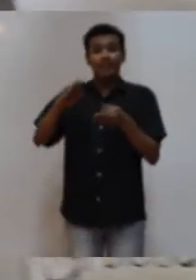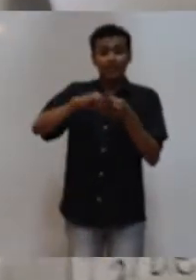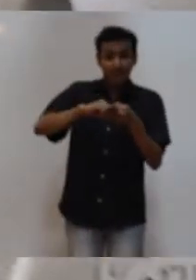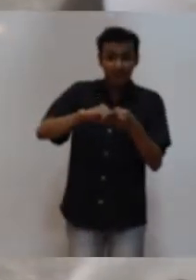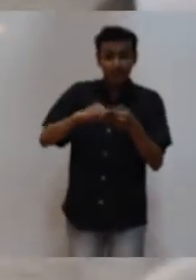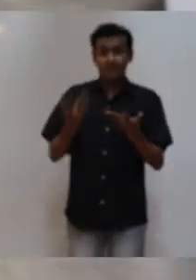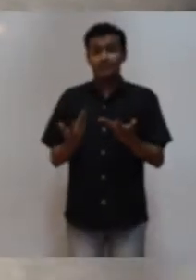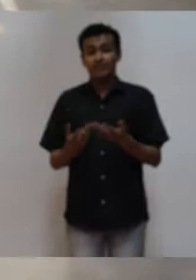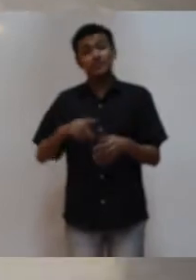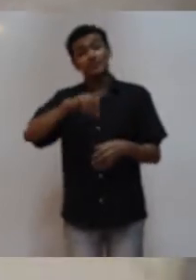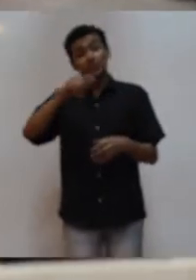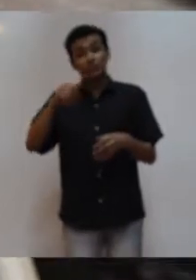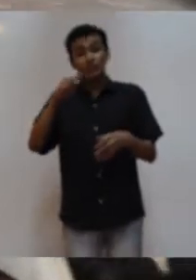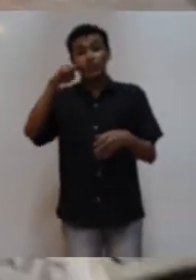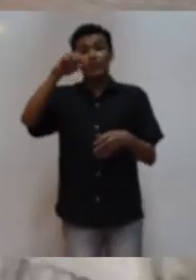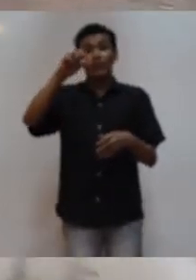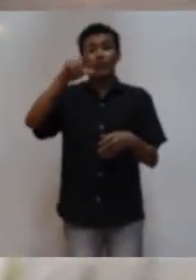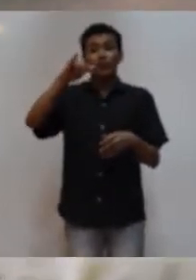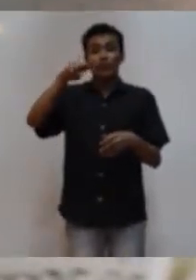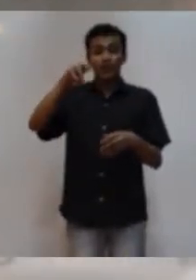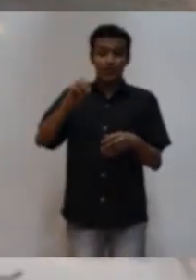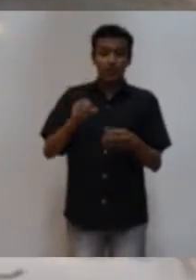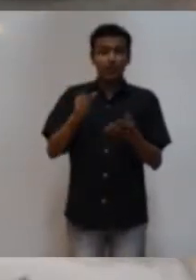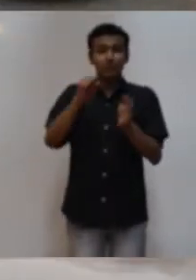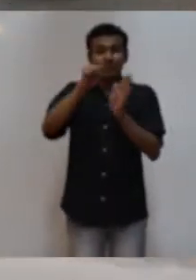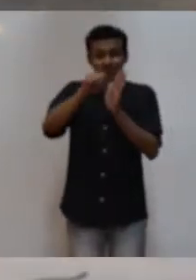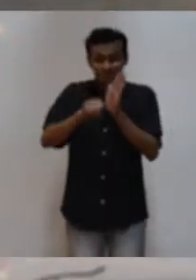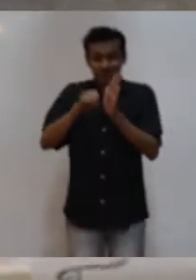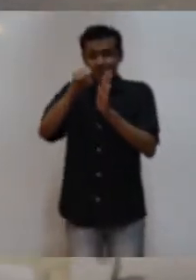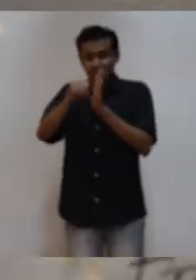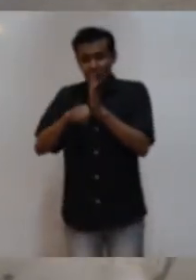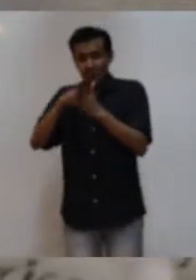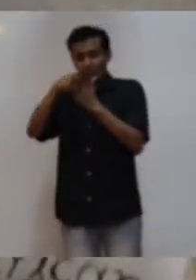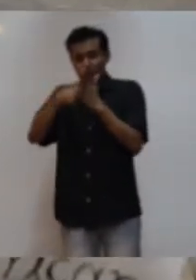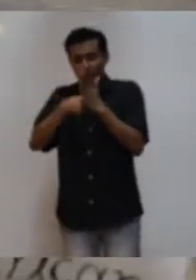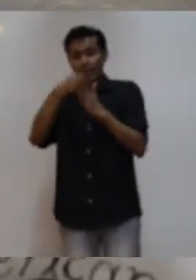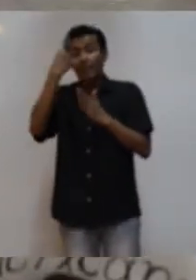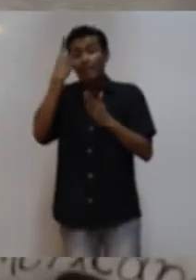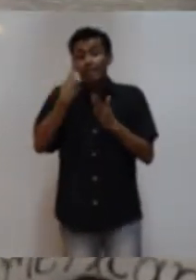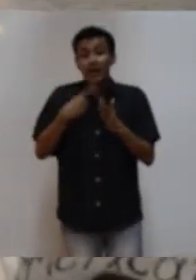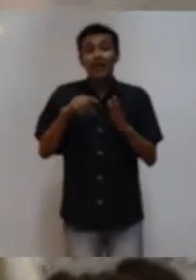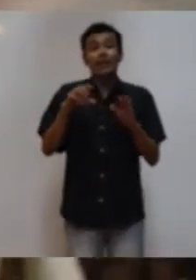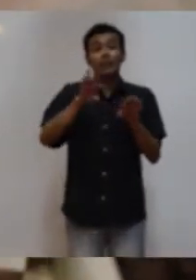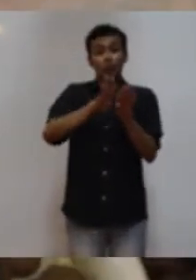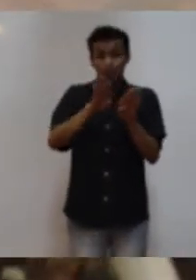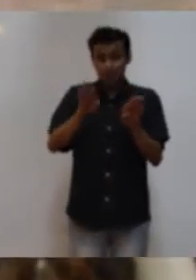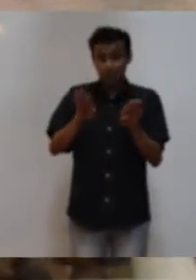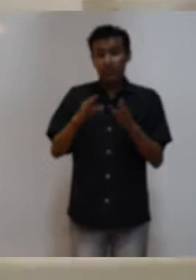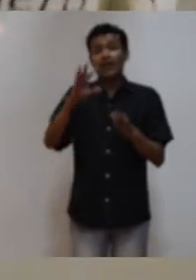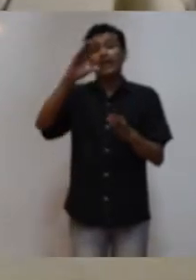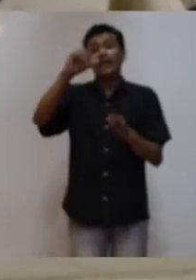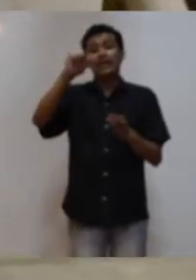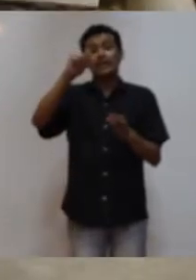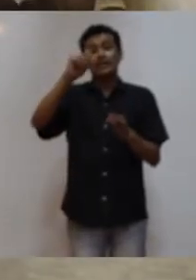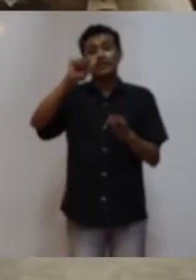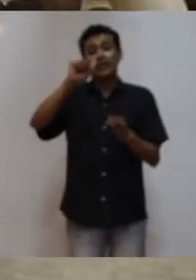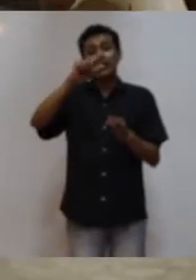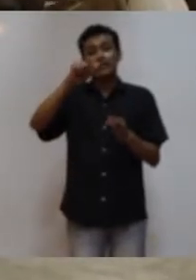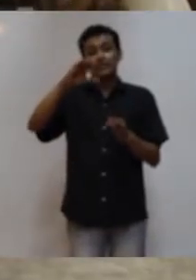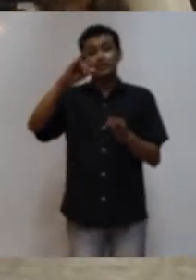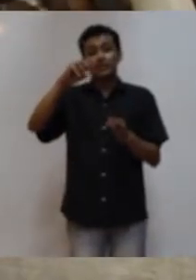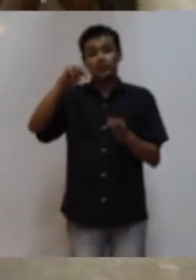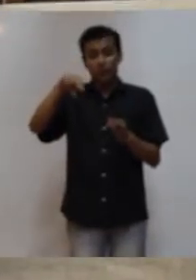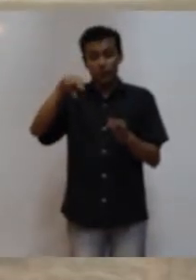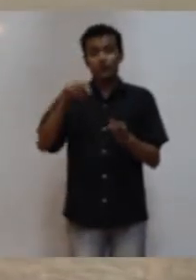molino en el cual se muelen las muestras a una granulometría correcta para la captación molienda media